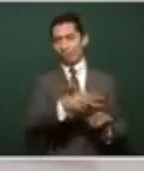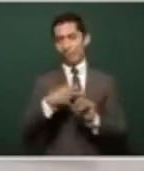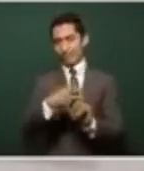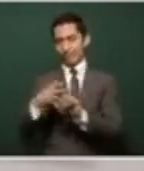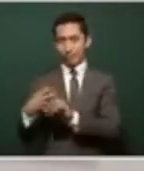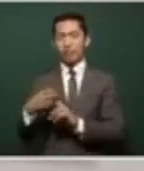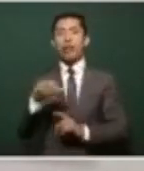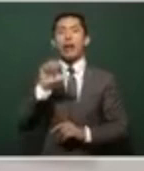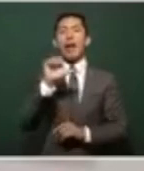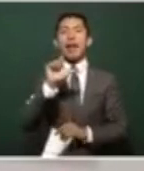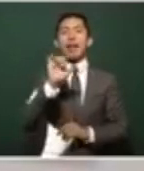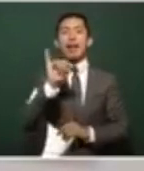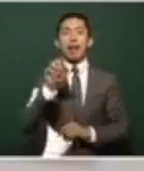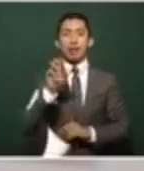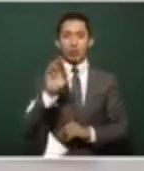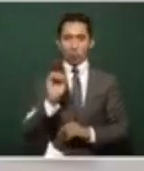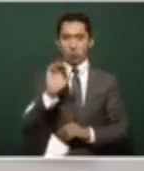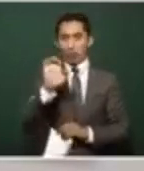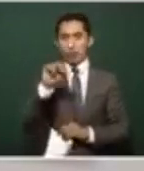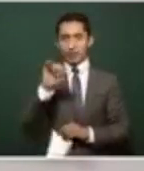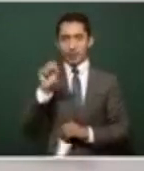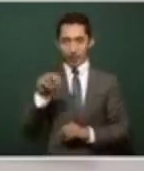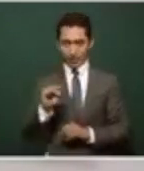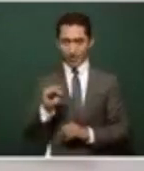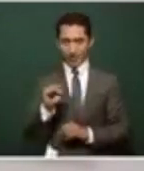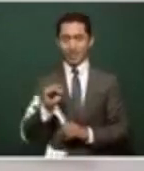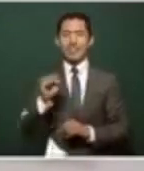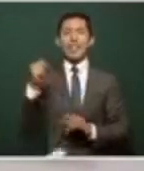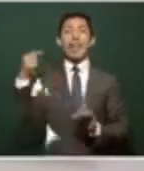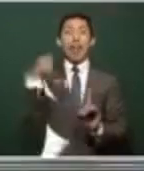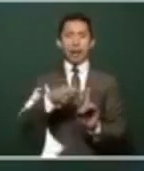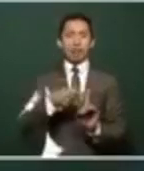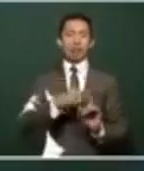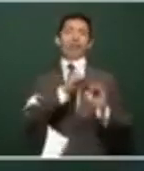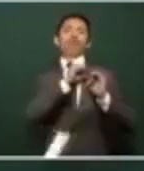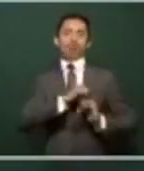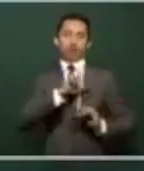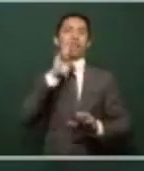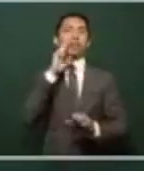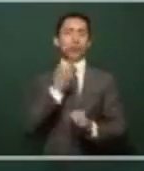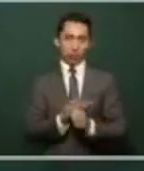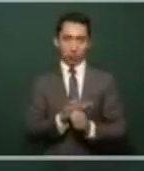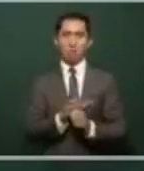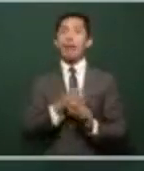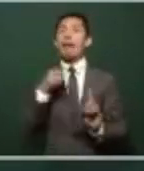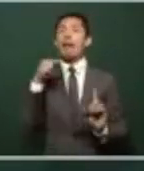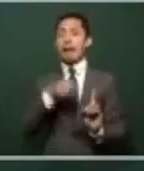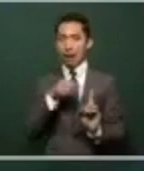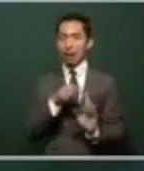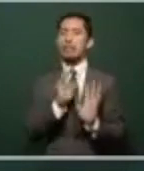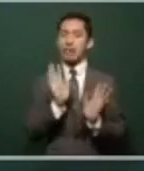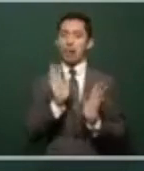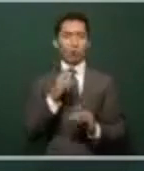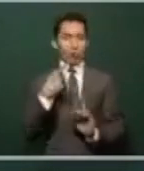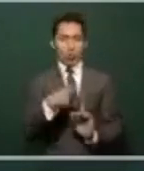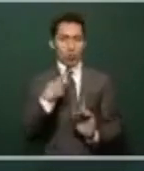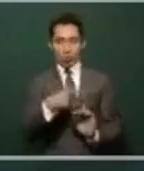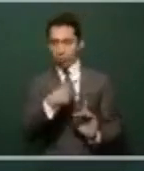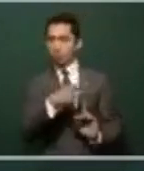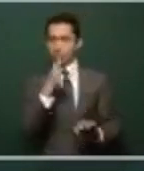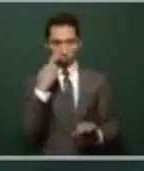Alejandro Encinas, que es el encargado, está atendiendo esto de manera personal y